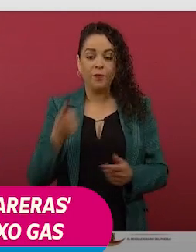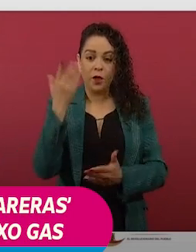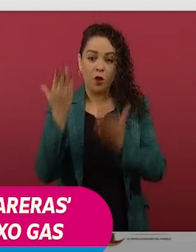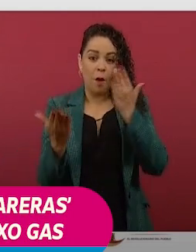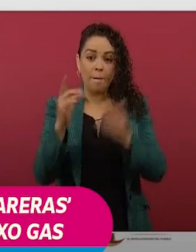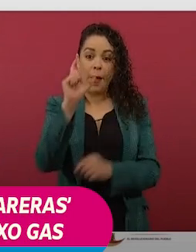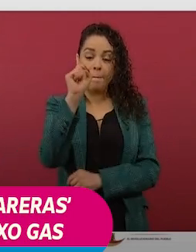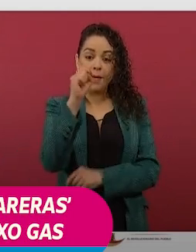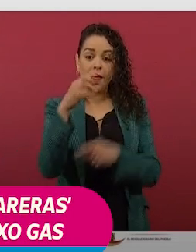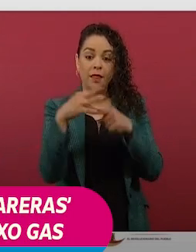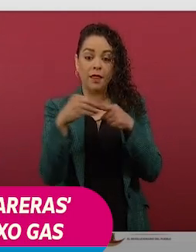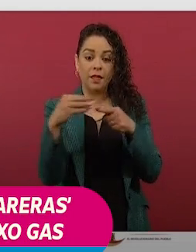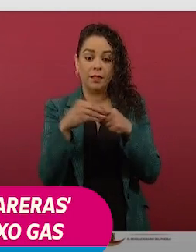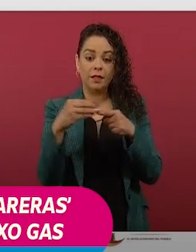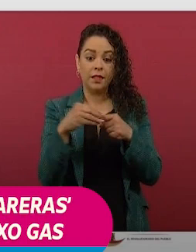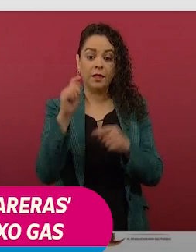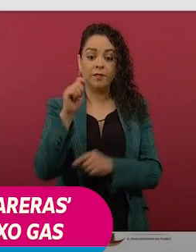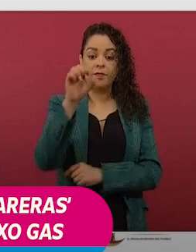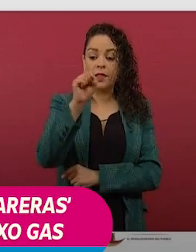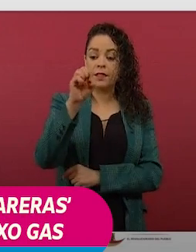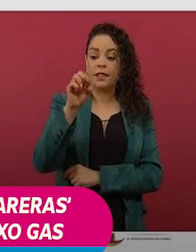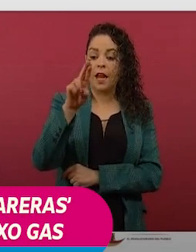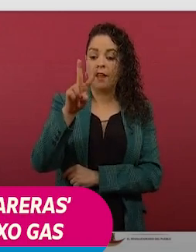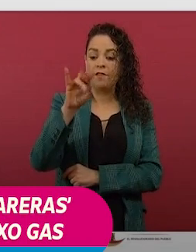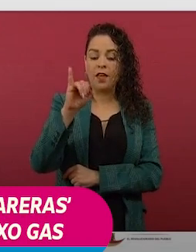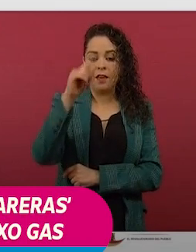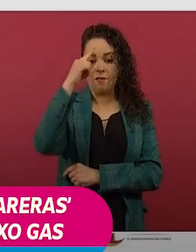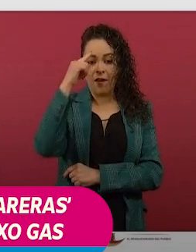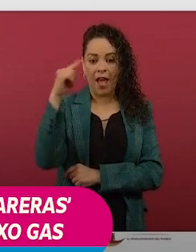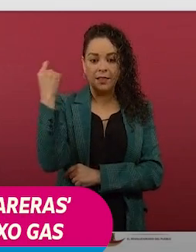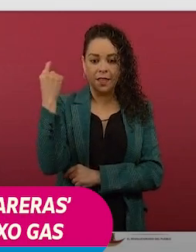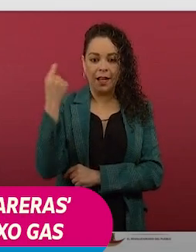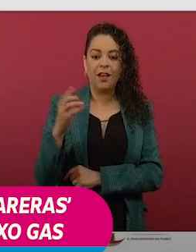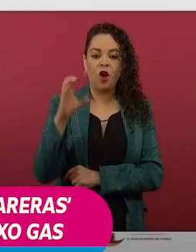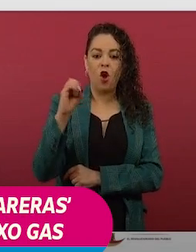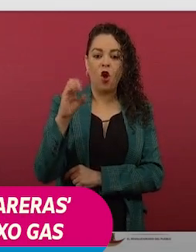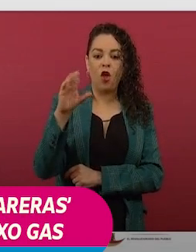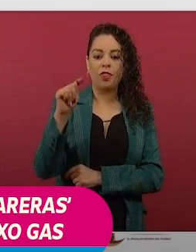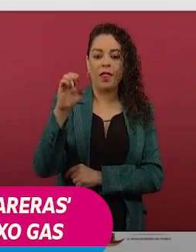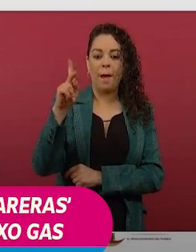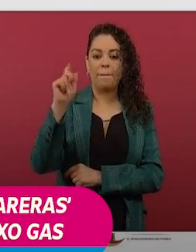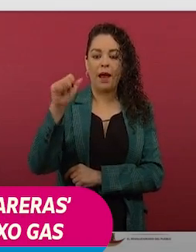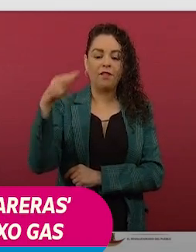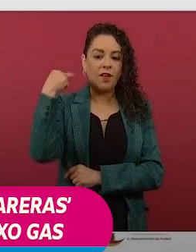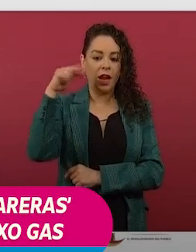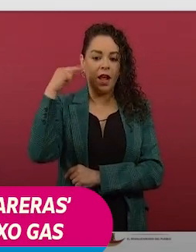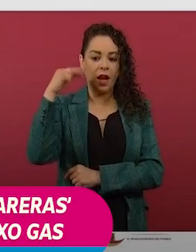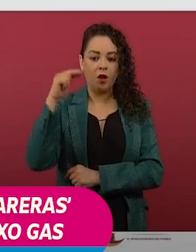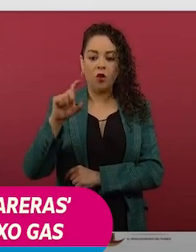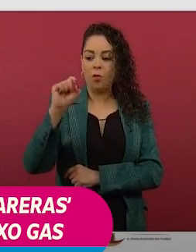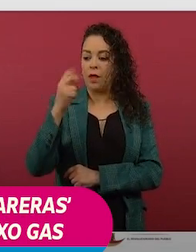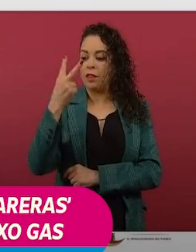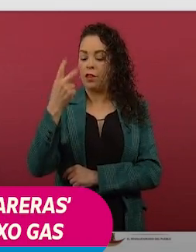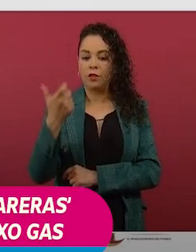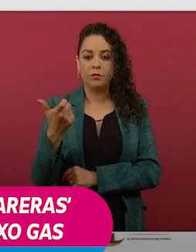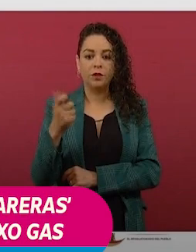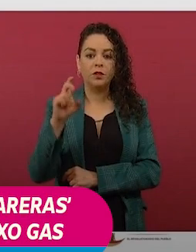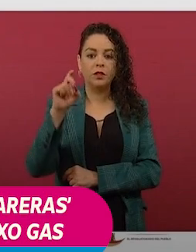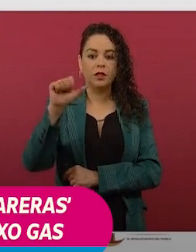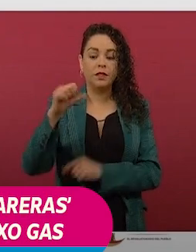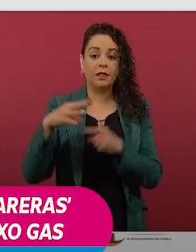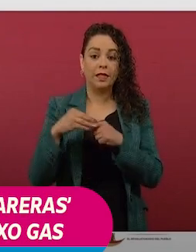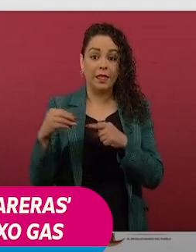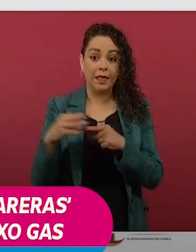de margen de Servifácil en Otiapan, Veracruz, 22 pesos con 36 centavos el litro.